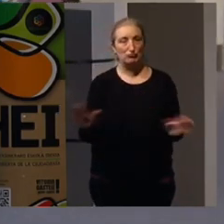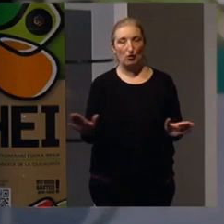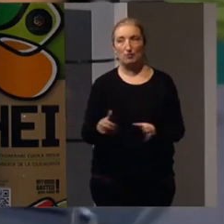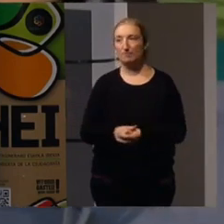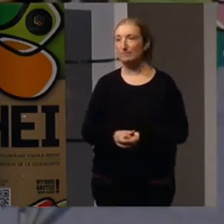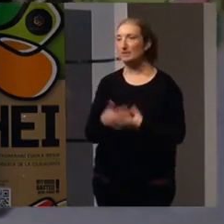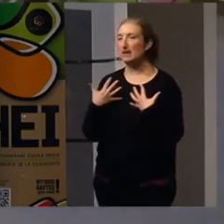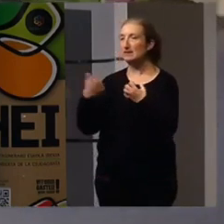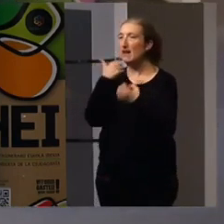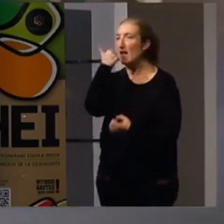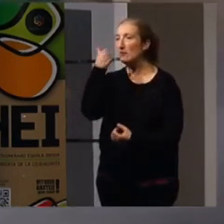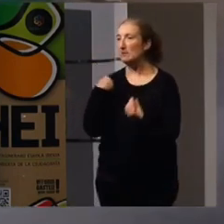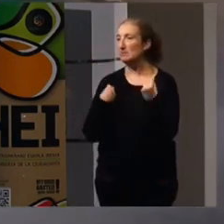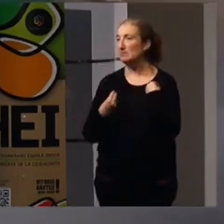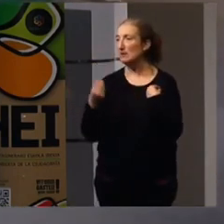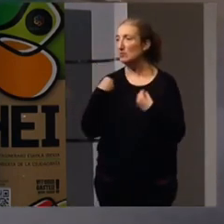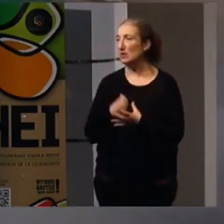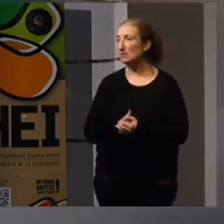¿Alguna cosita más en la sala?